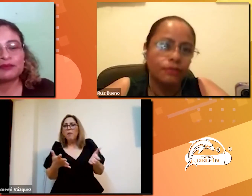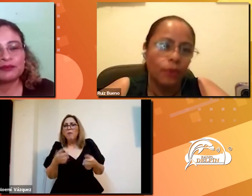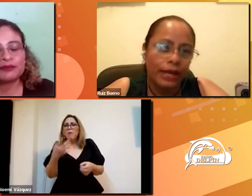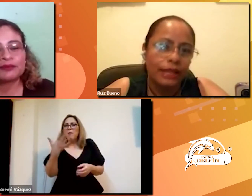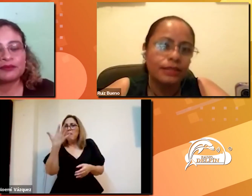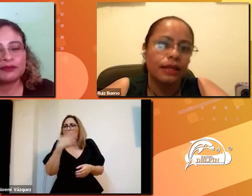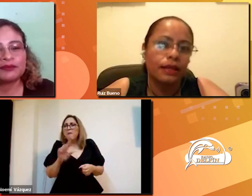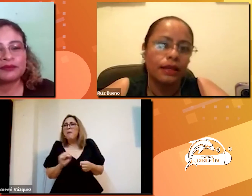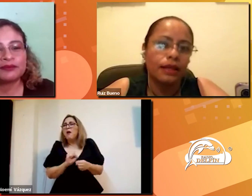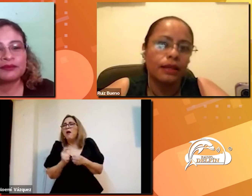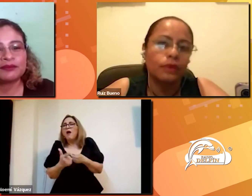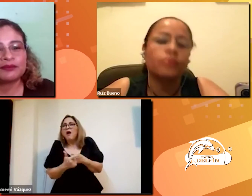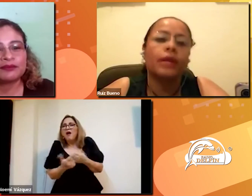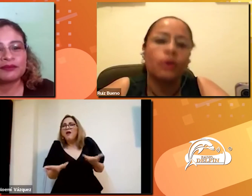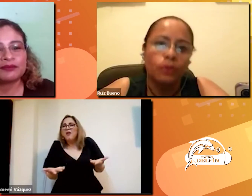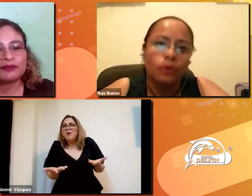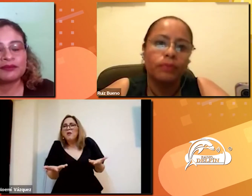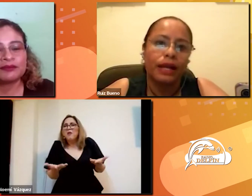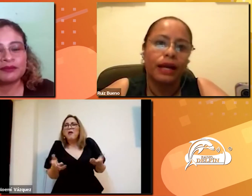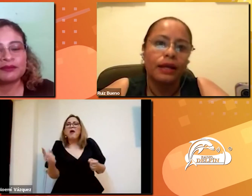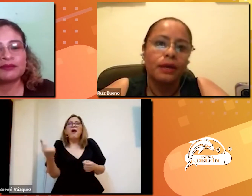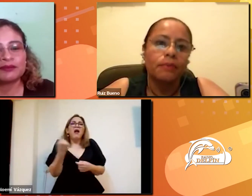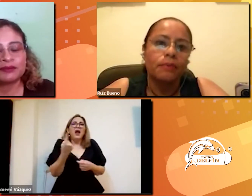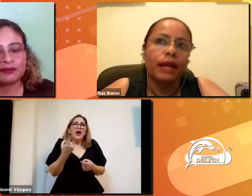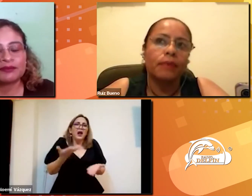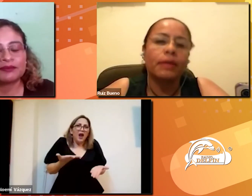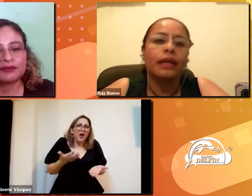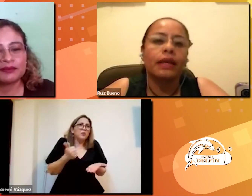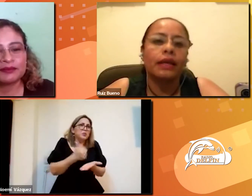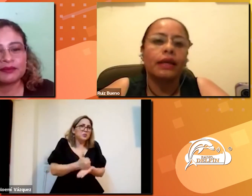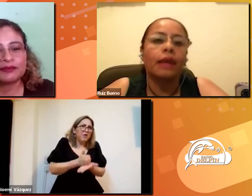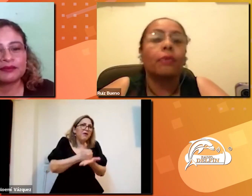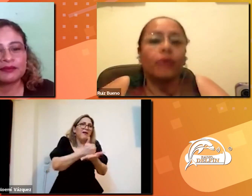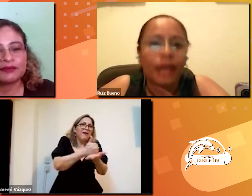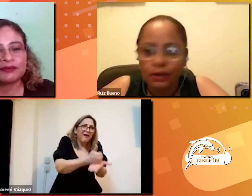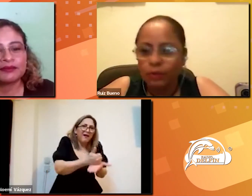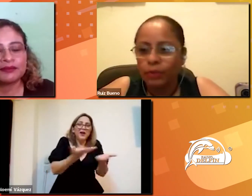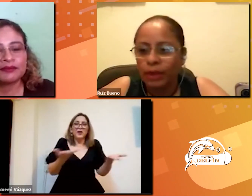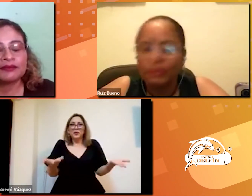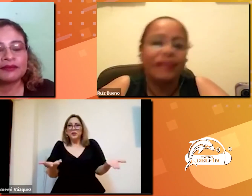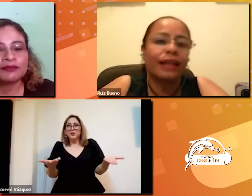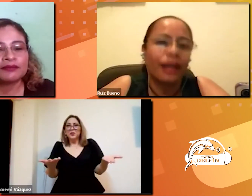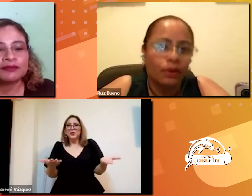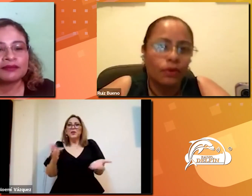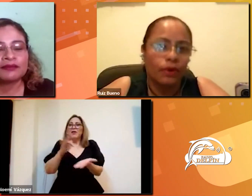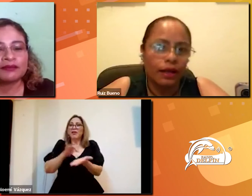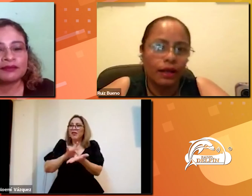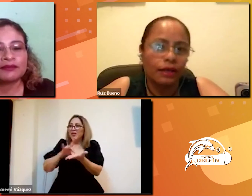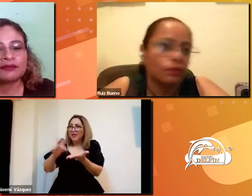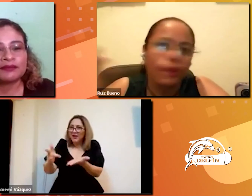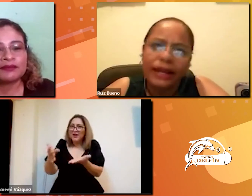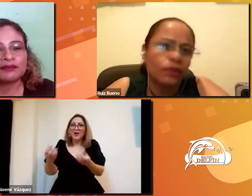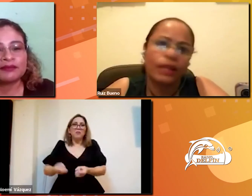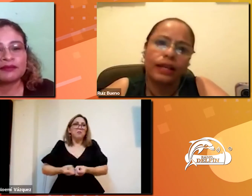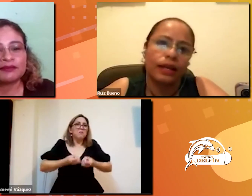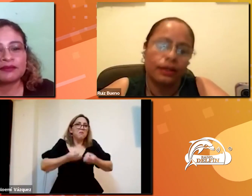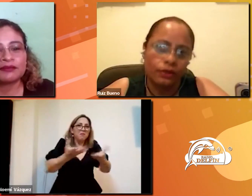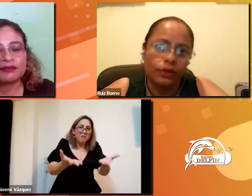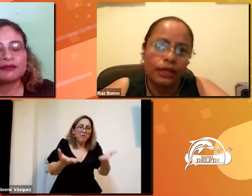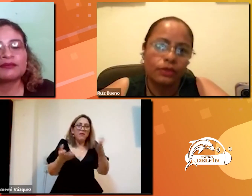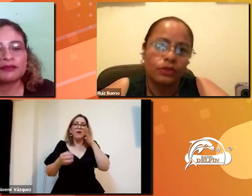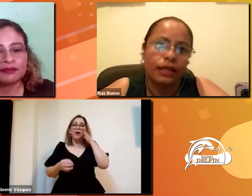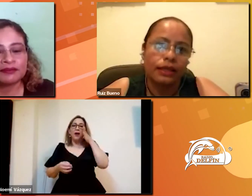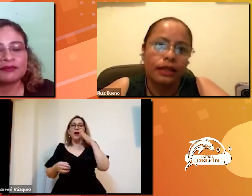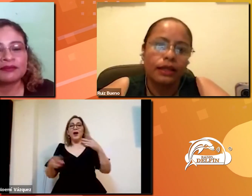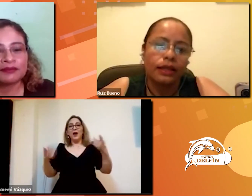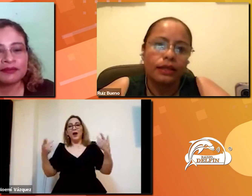cosas buenas en un bien común, para apoyar o para brindar algo, un granito de arena, ¿no?